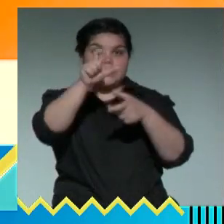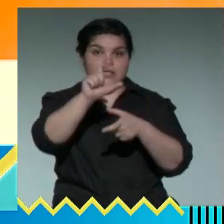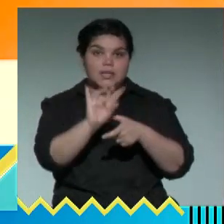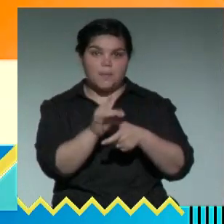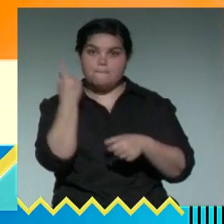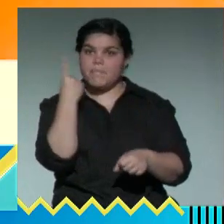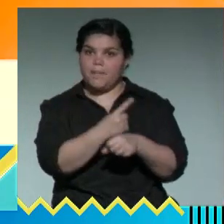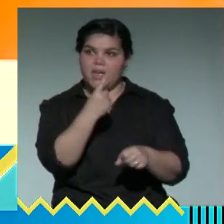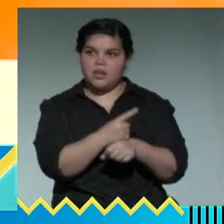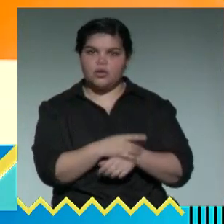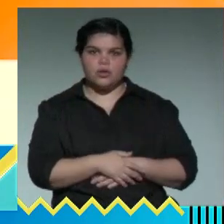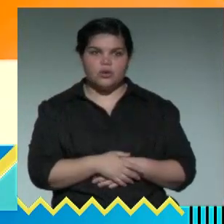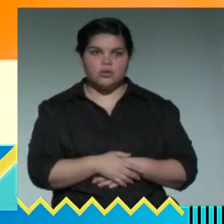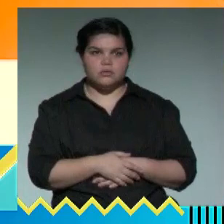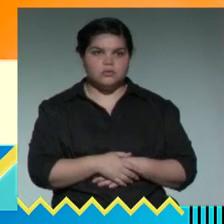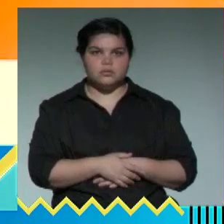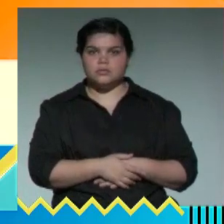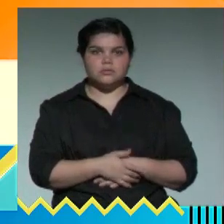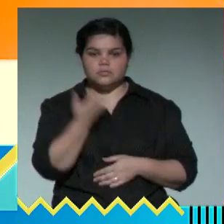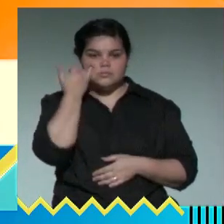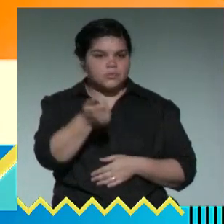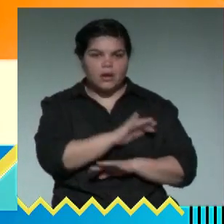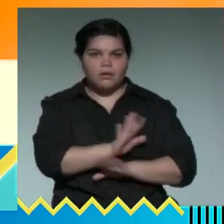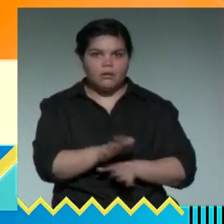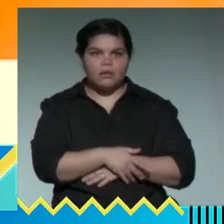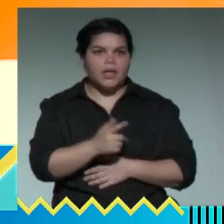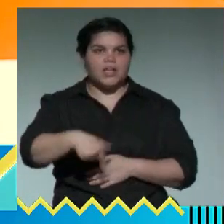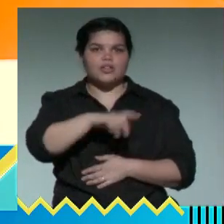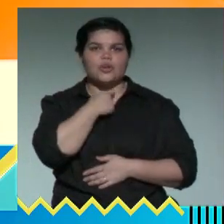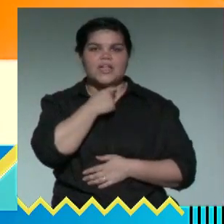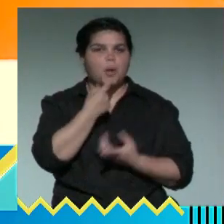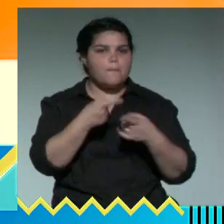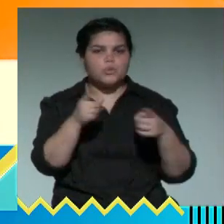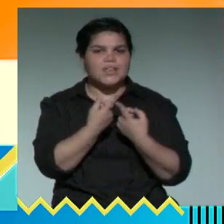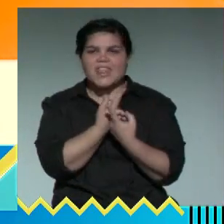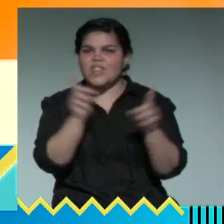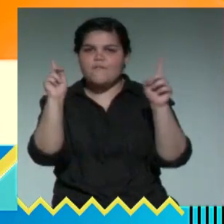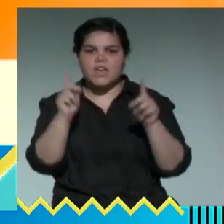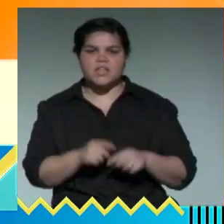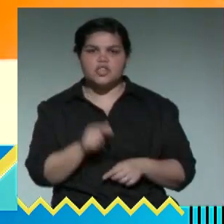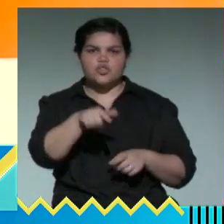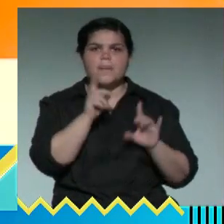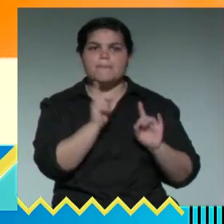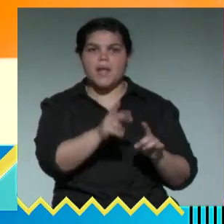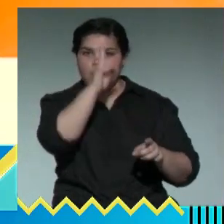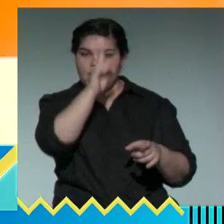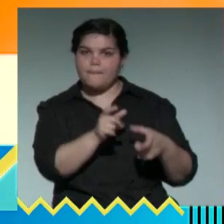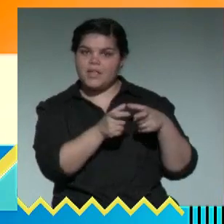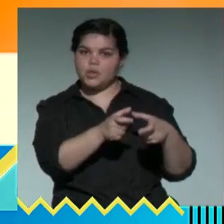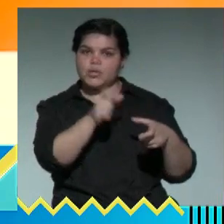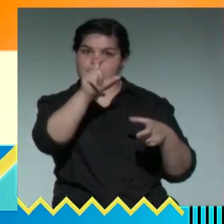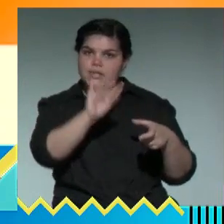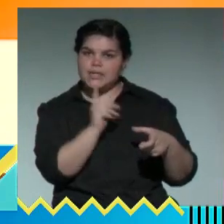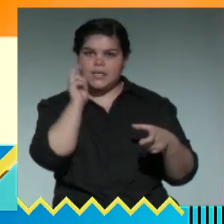o sea, porque improvisaban mucho sobre el disco porque ya querían hacer otro tipo de música, ¿entendés? O sea, los tipos como que siempre iban como un